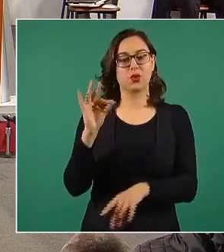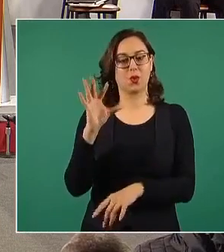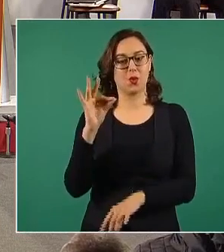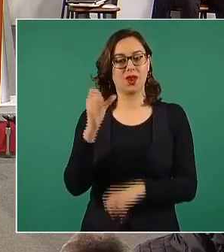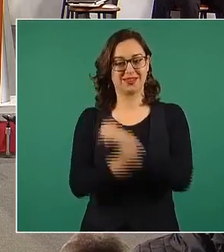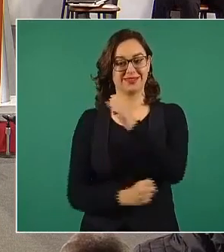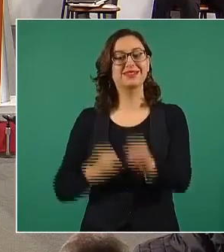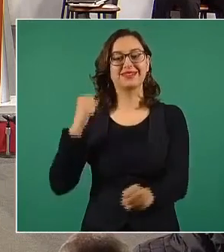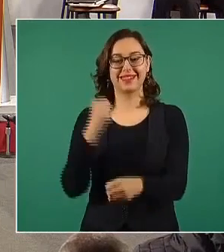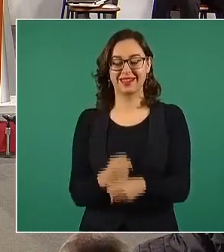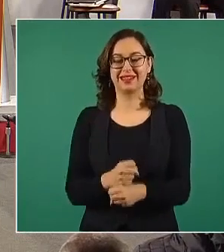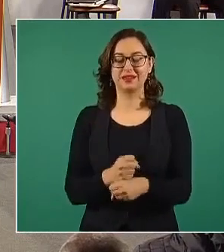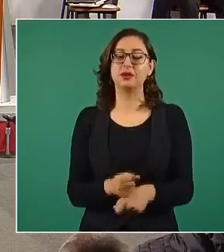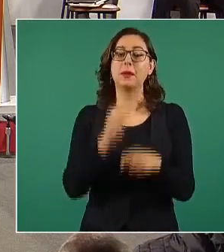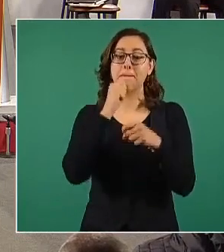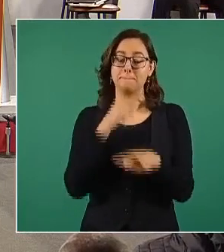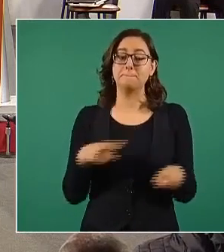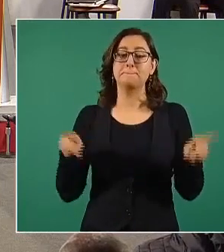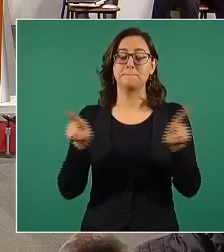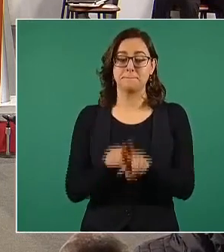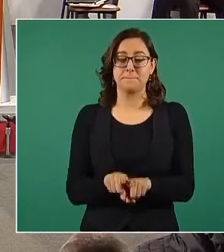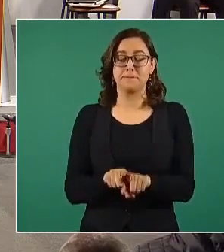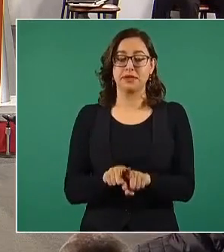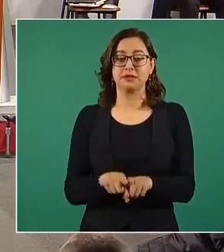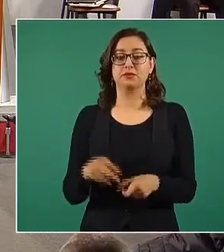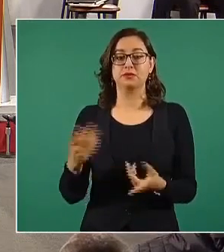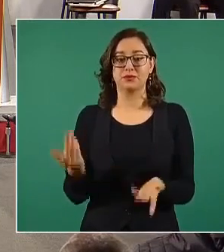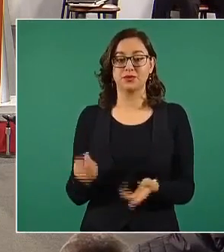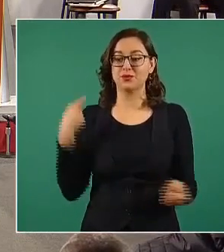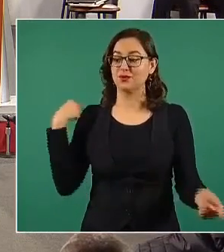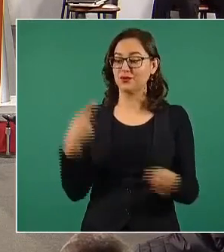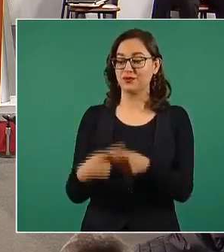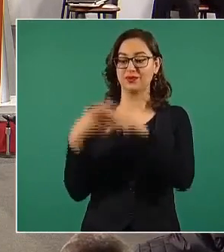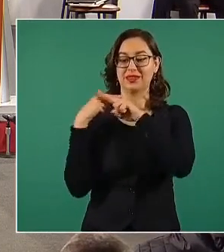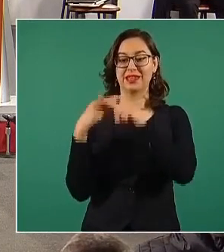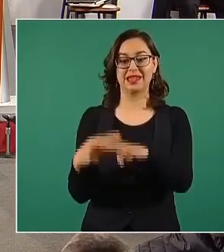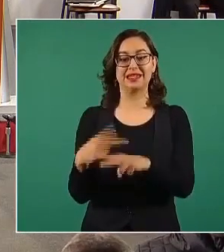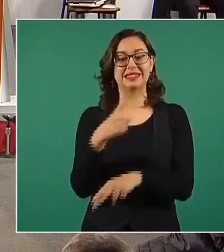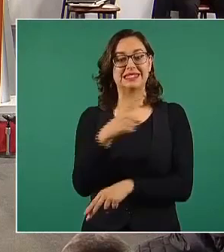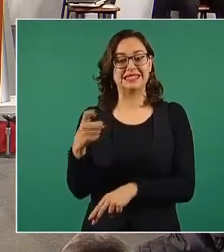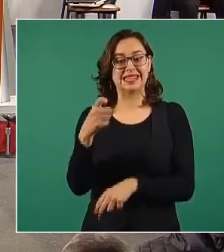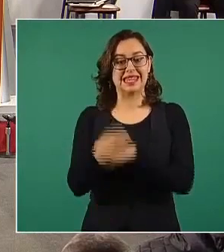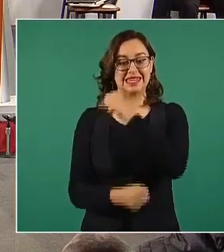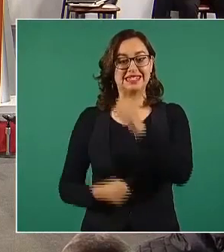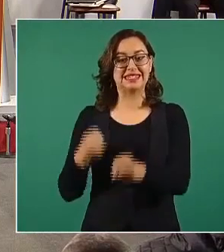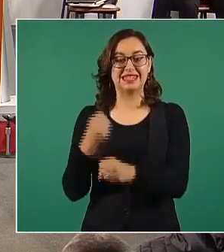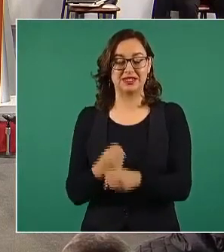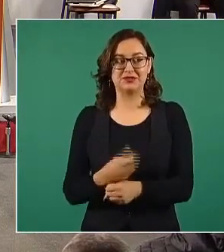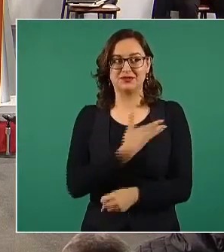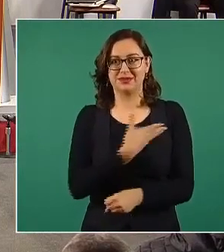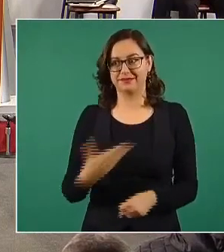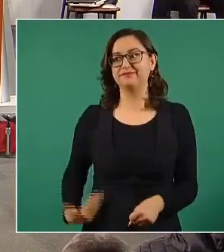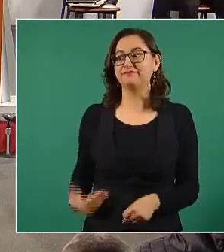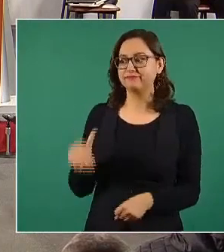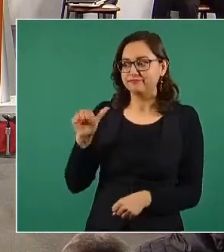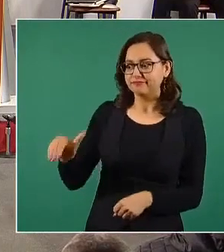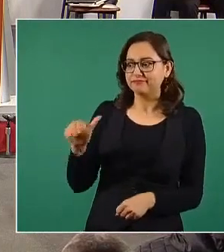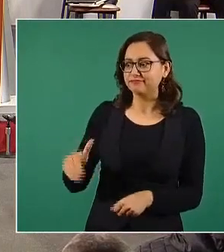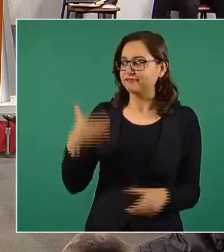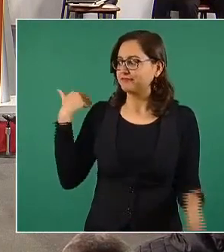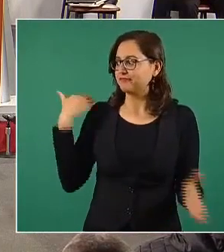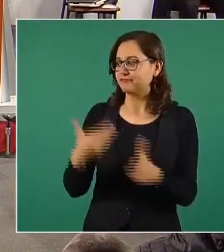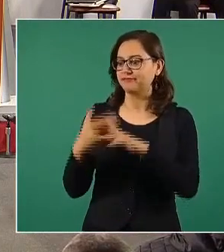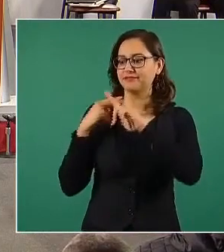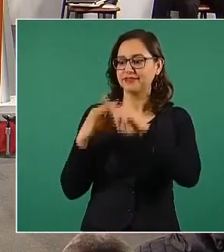y ahorita también tenemos lo de la celebración de los 100 años que también nos ha estado aquí pidiendo nuestro presidente, pero en esta